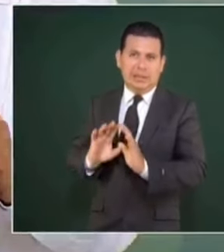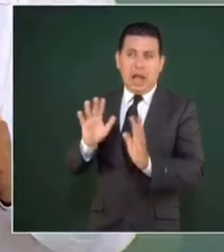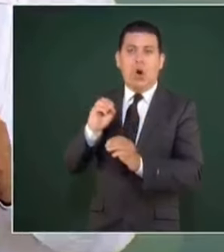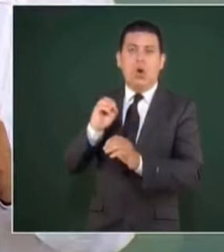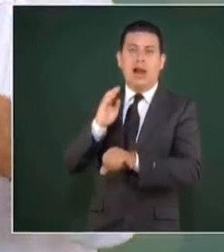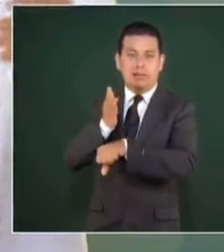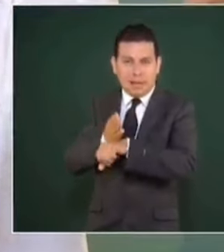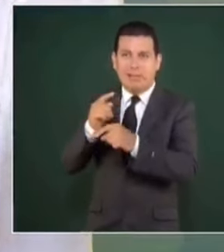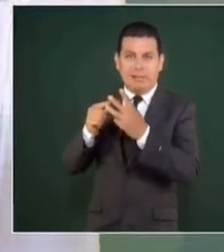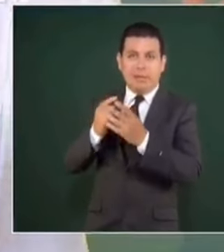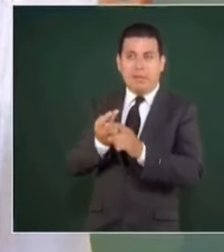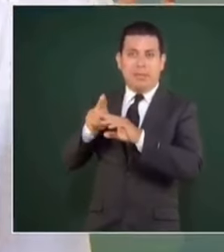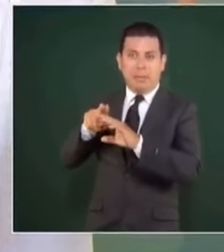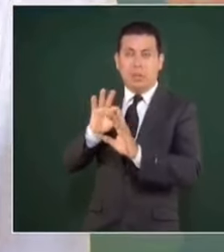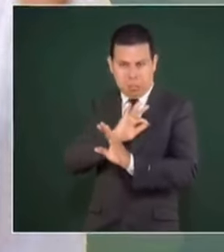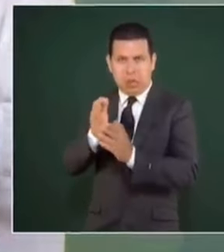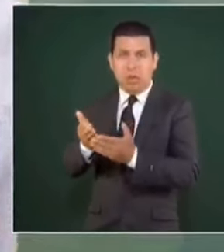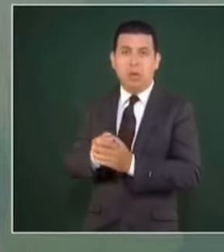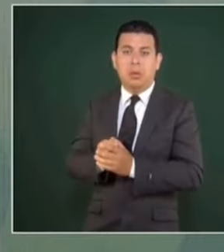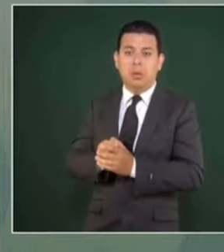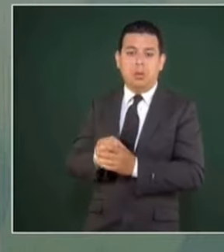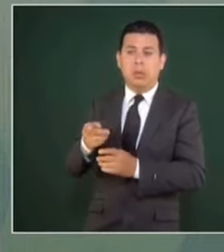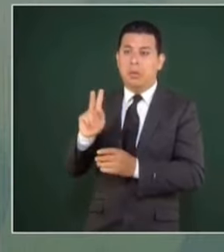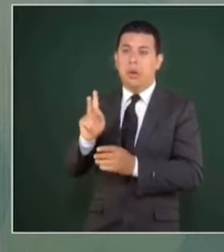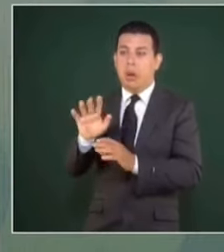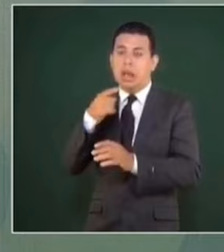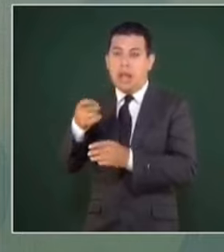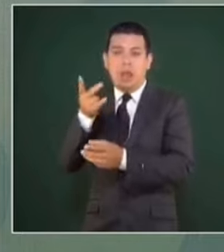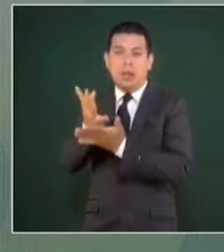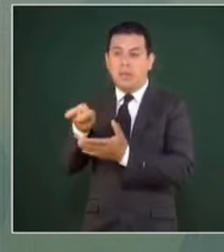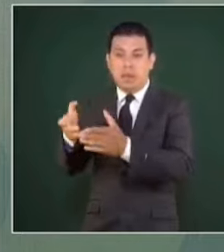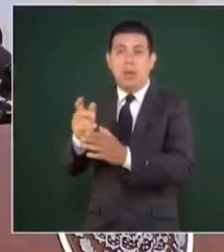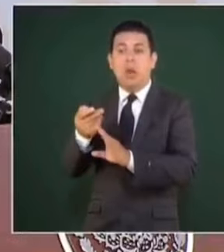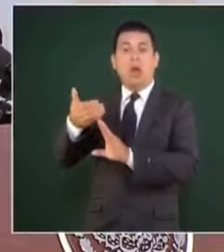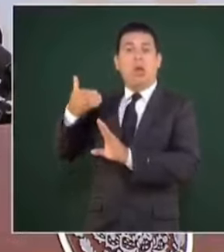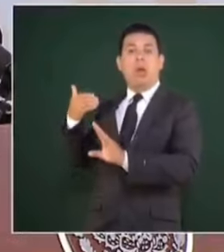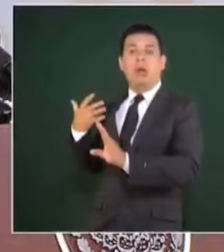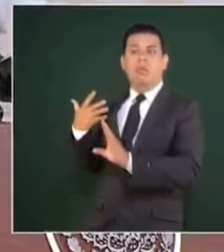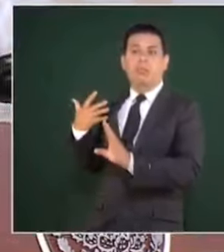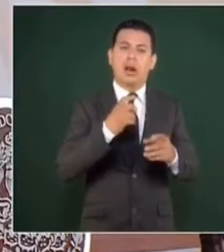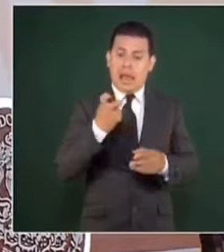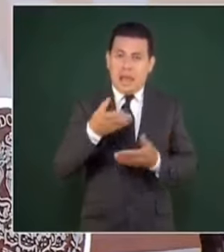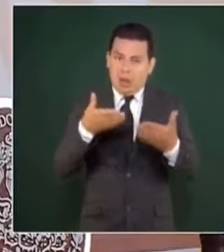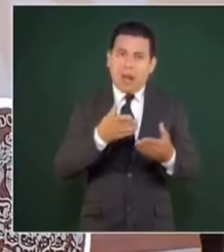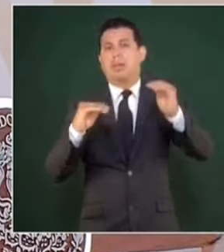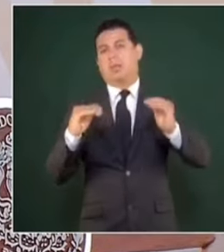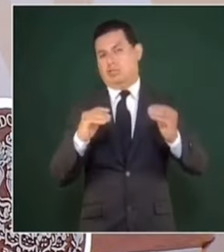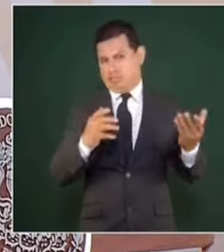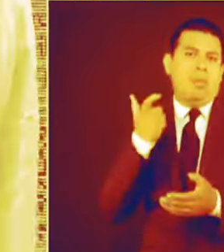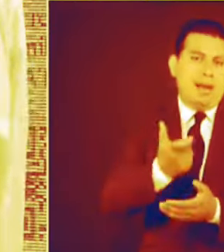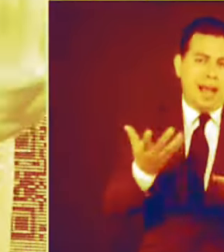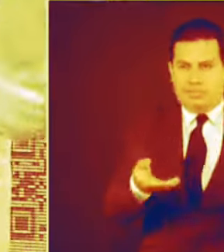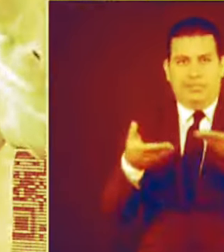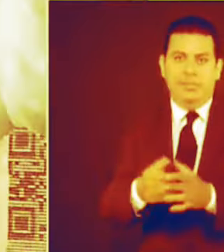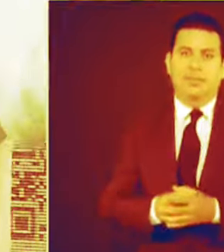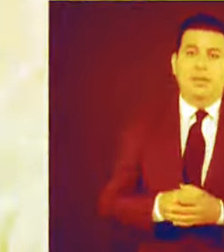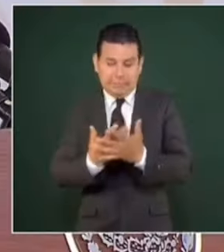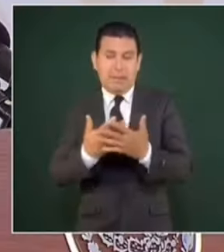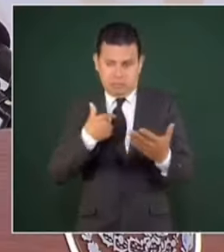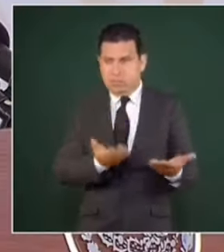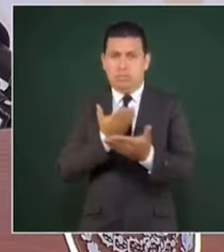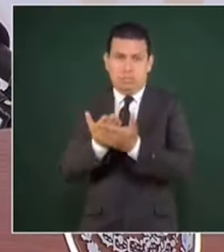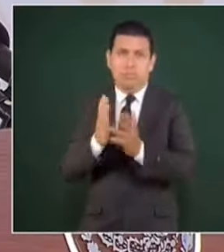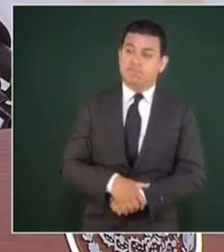recargos, pero no se tocaba lo otro, que vamos a decir es más nuevo. Cuando planteo una reducción